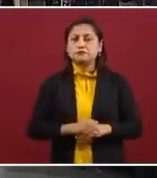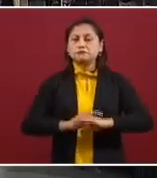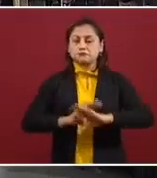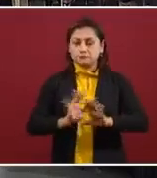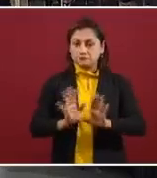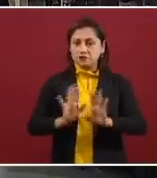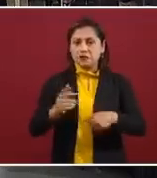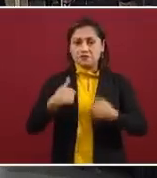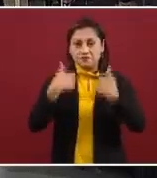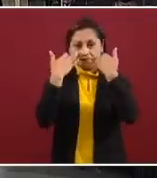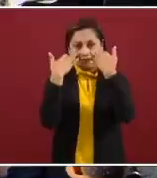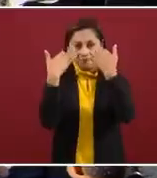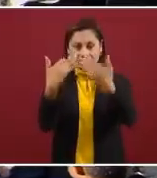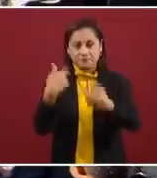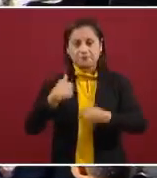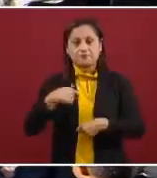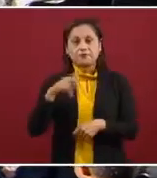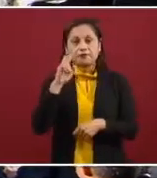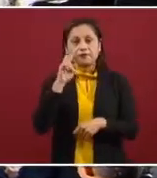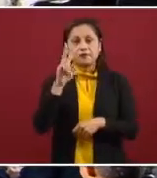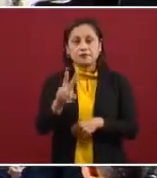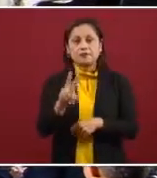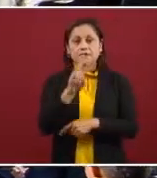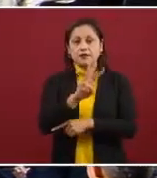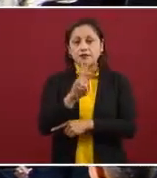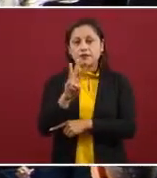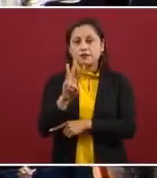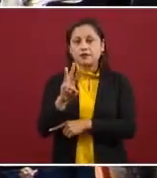activa en la siguiente página,